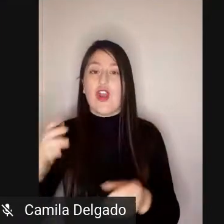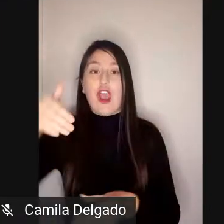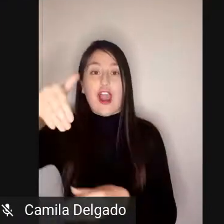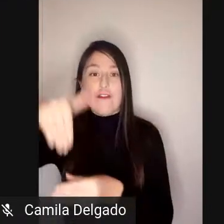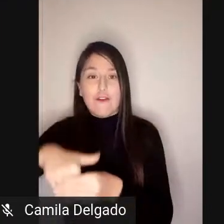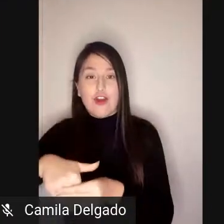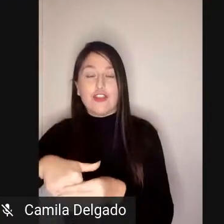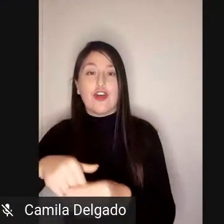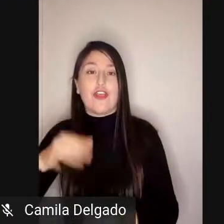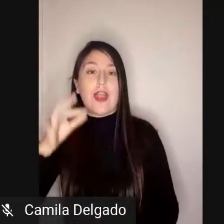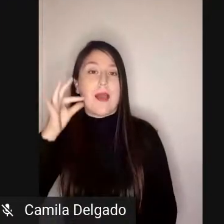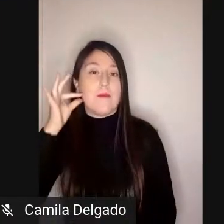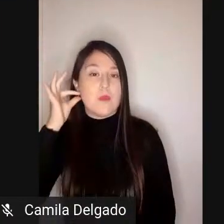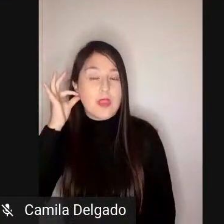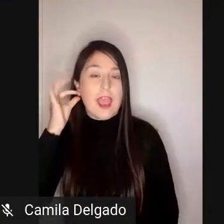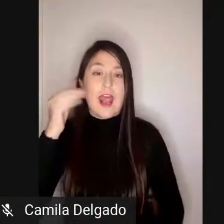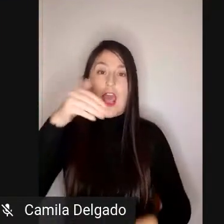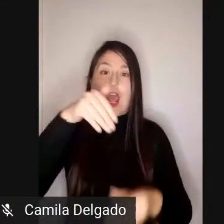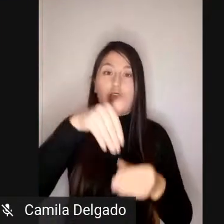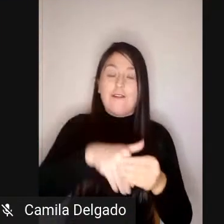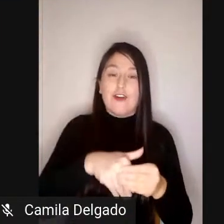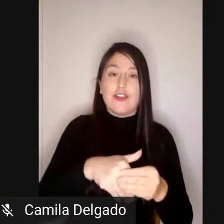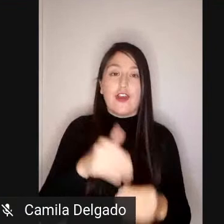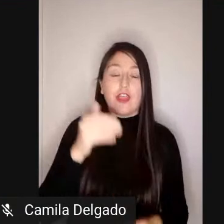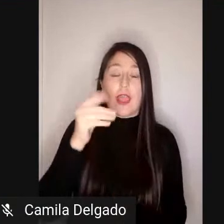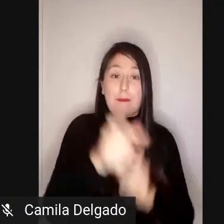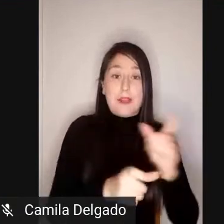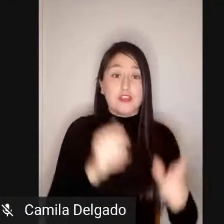los analfabetos, en fin, una escalada